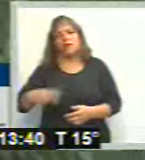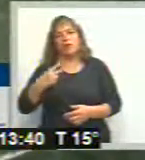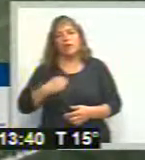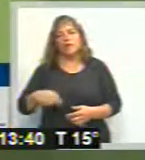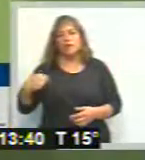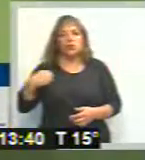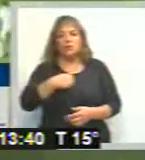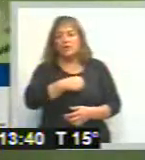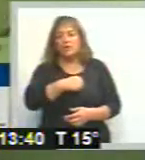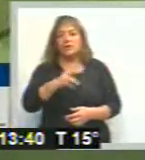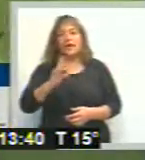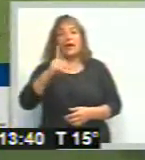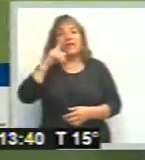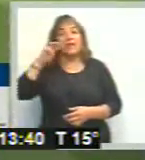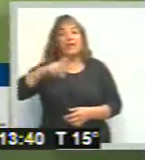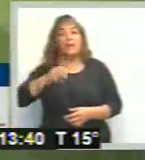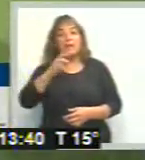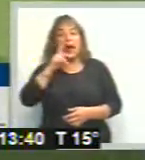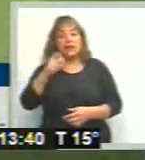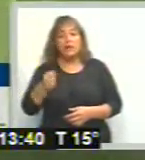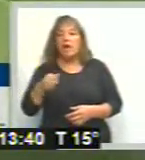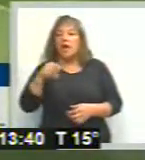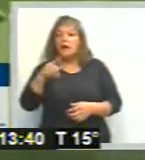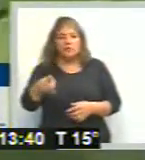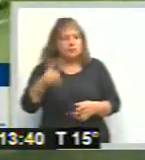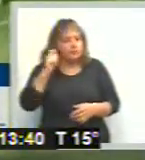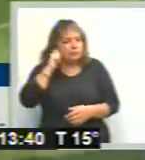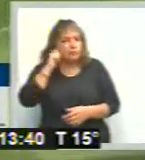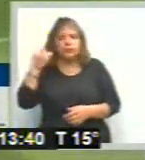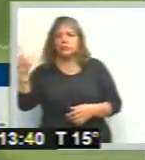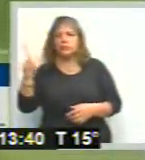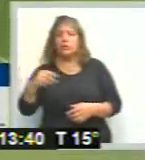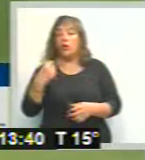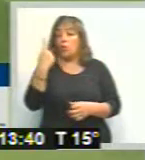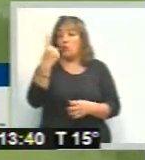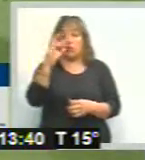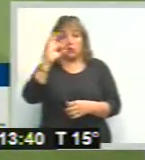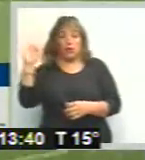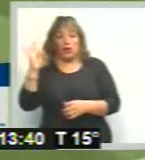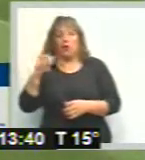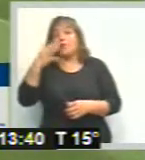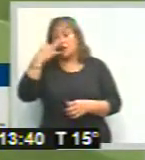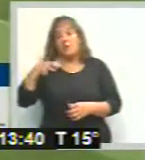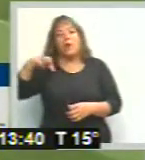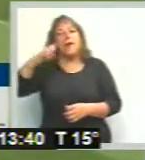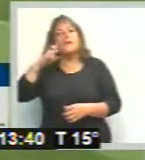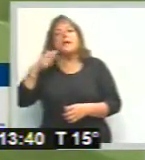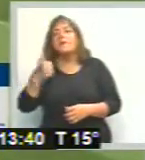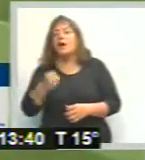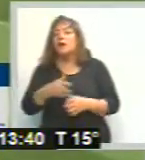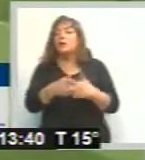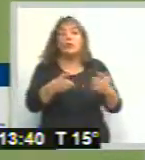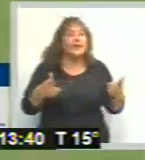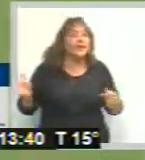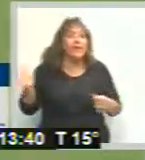María, con una gran definición, marcaba el 1-0. Higuaín no había aparecido en todo